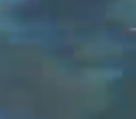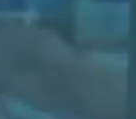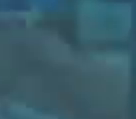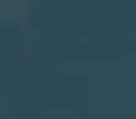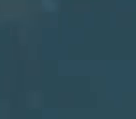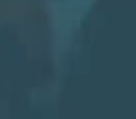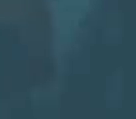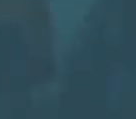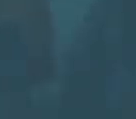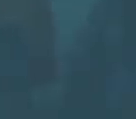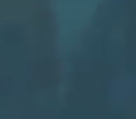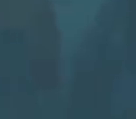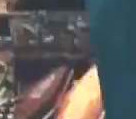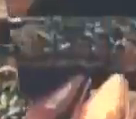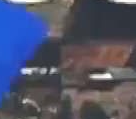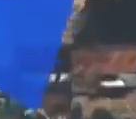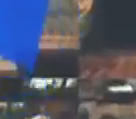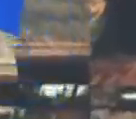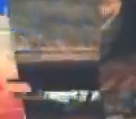inclusión.